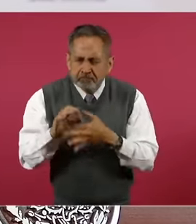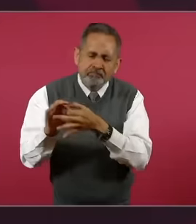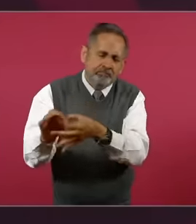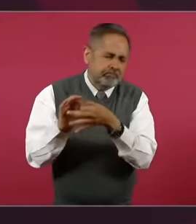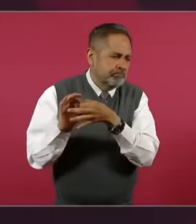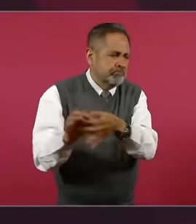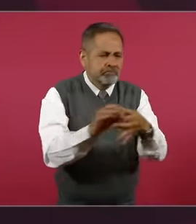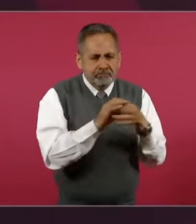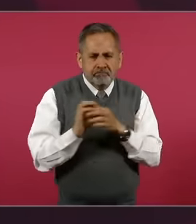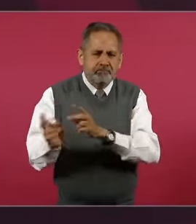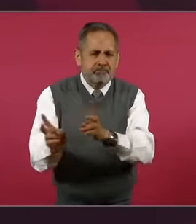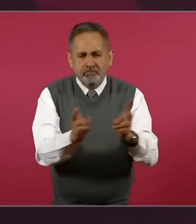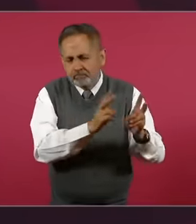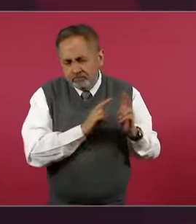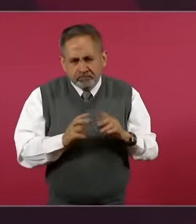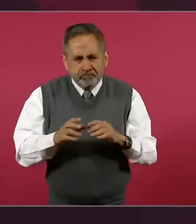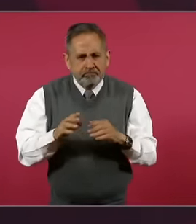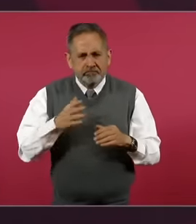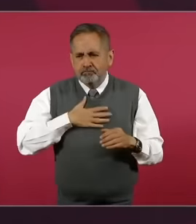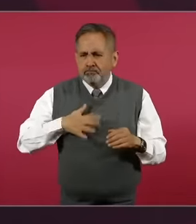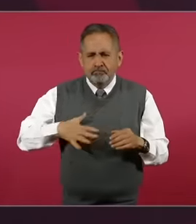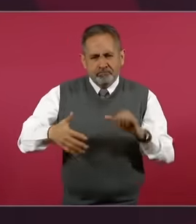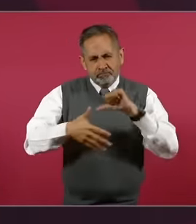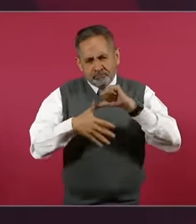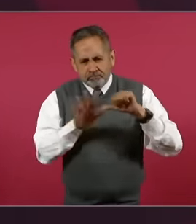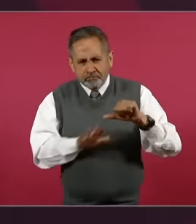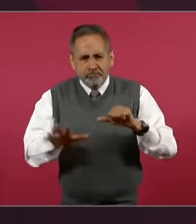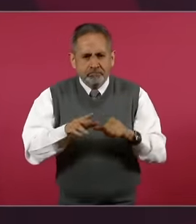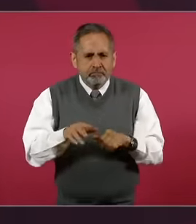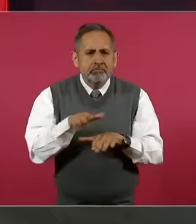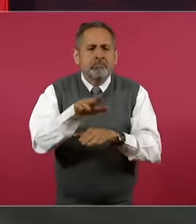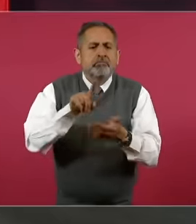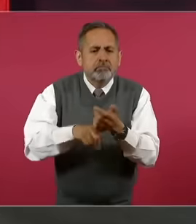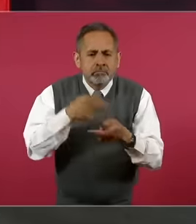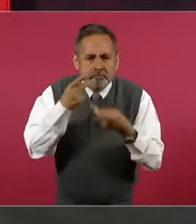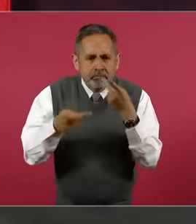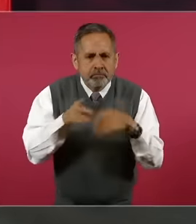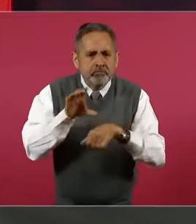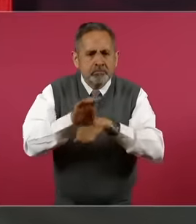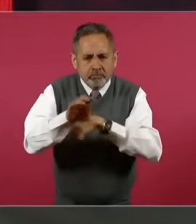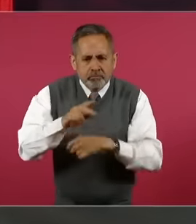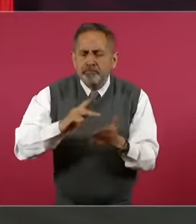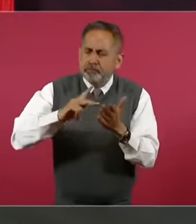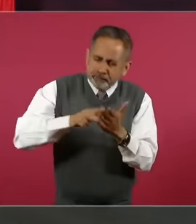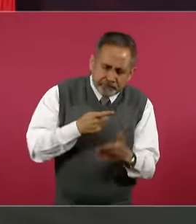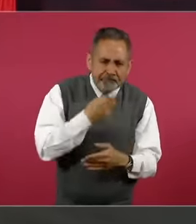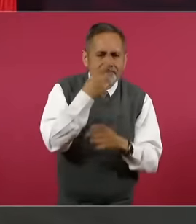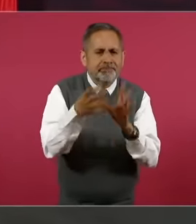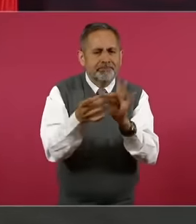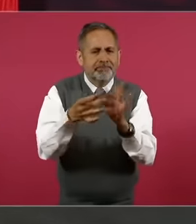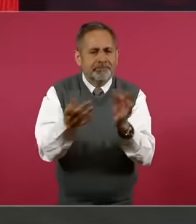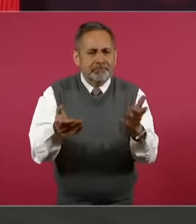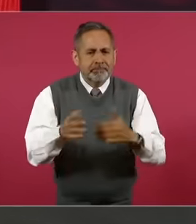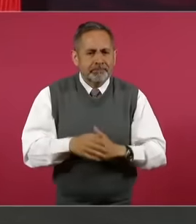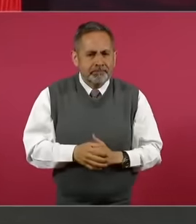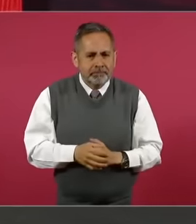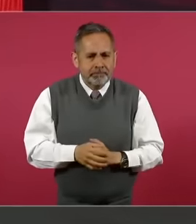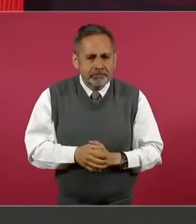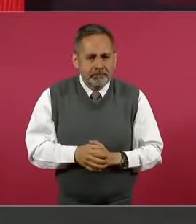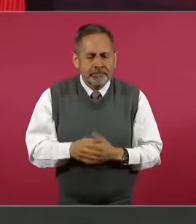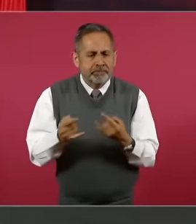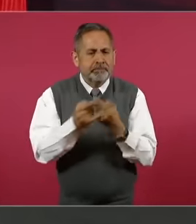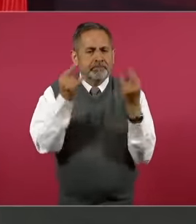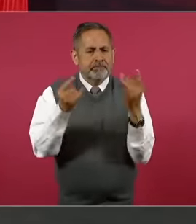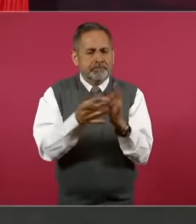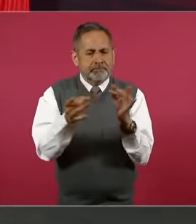habido en nuestros pueblos. Hablan de Colombia. Les cuento de nuevo la